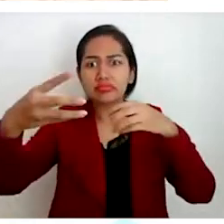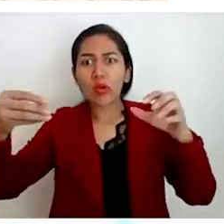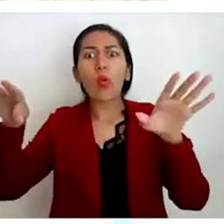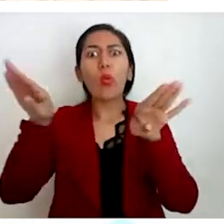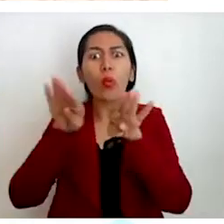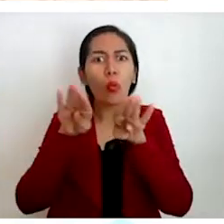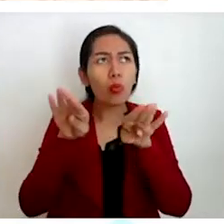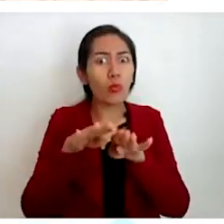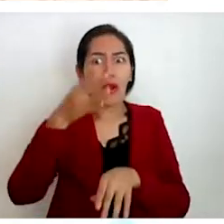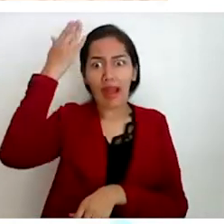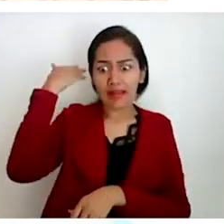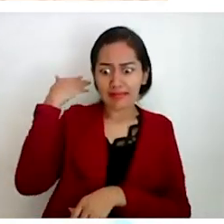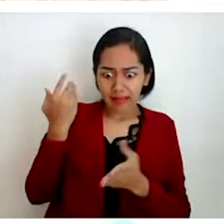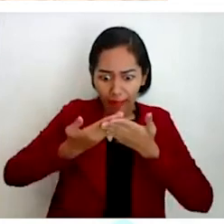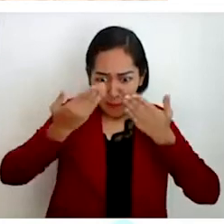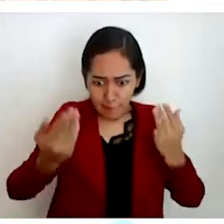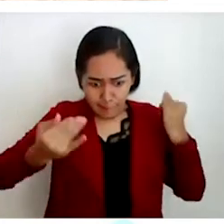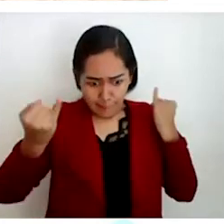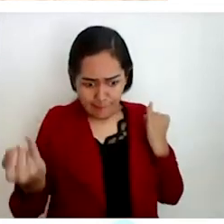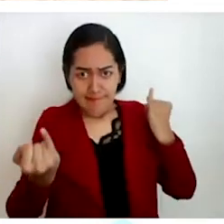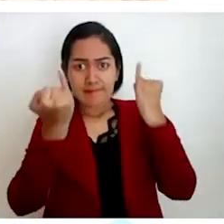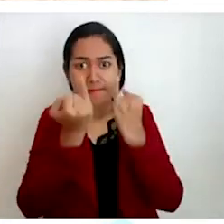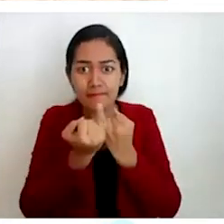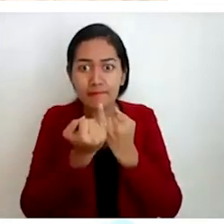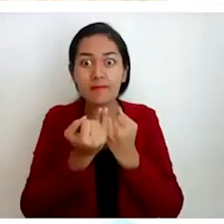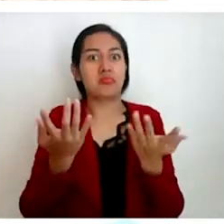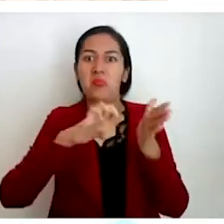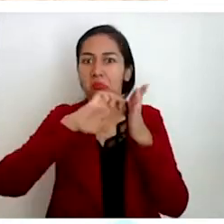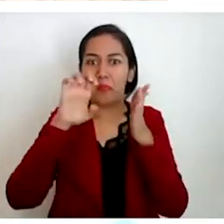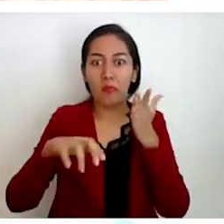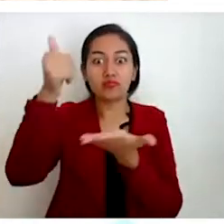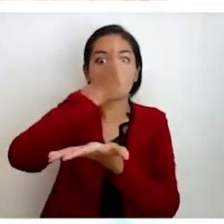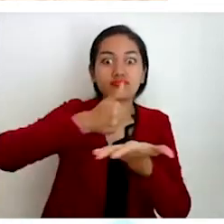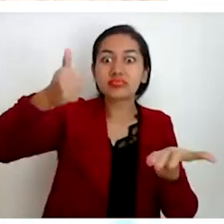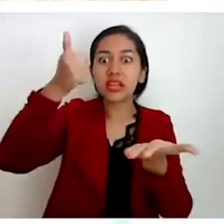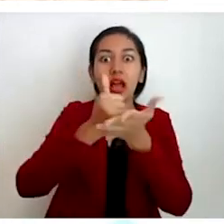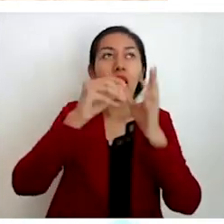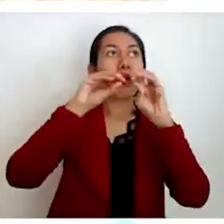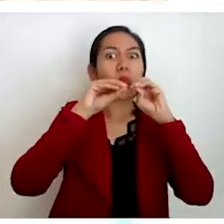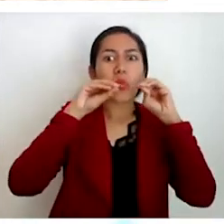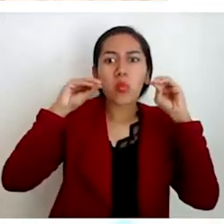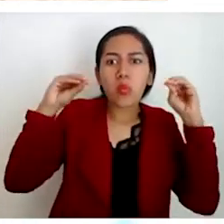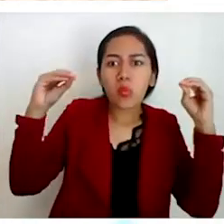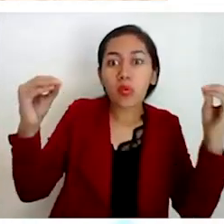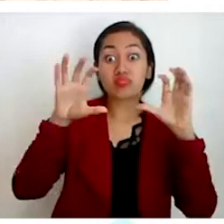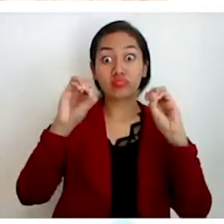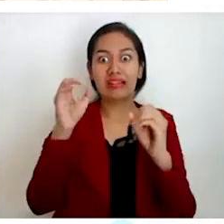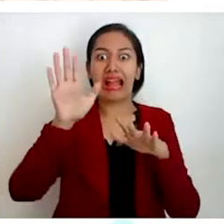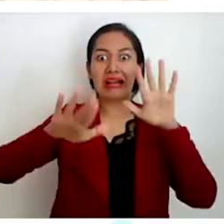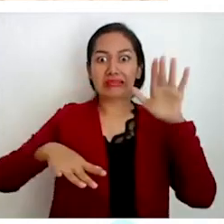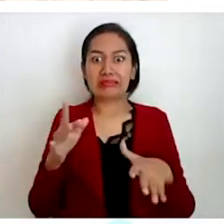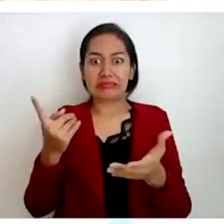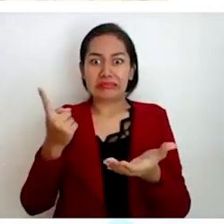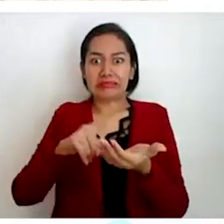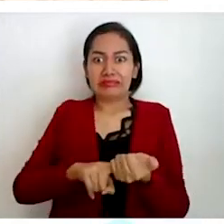¿no? Esto de las ciudades que ya están solas, el miedo al otro, que es algo que veíamos como que muy